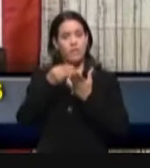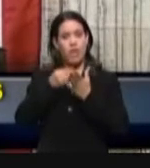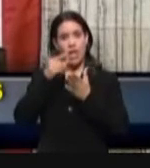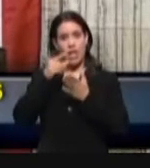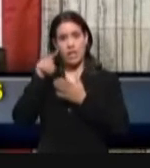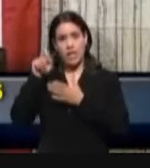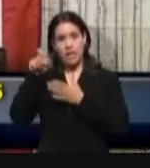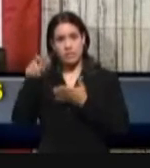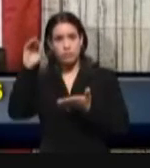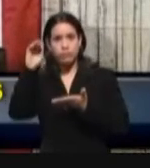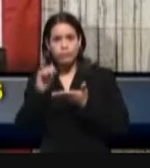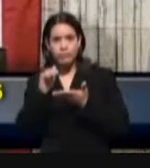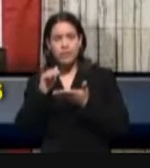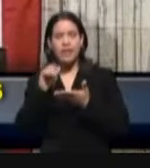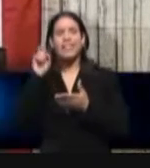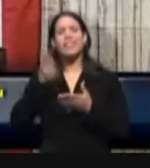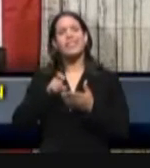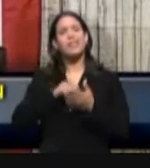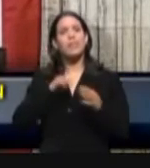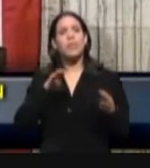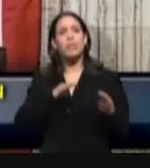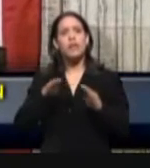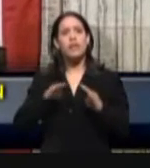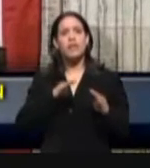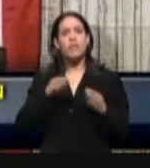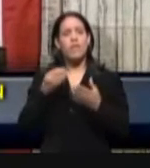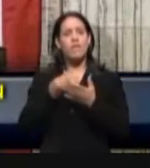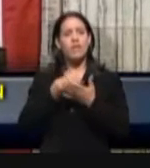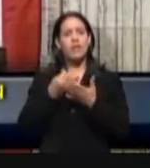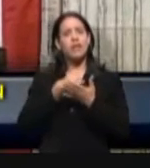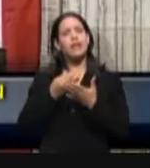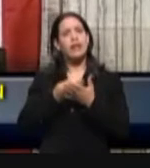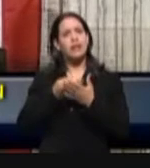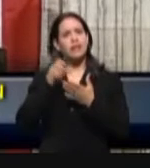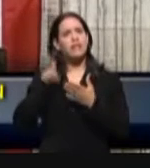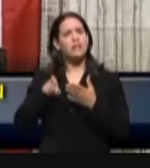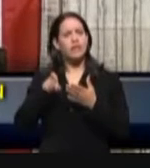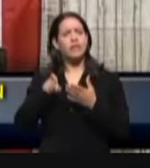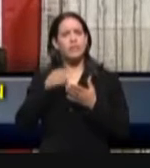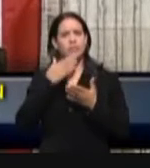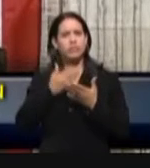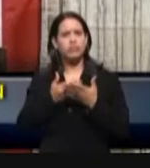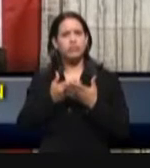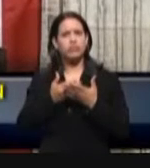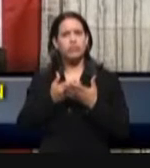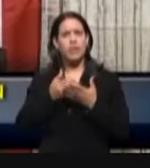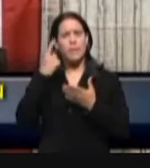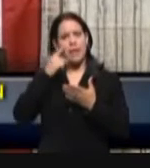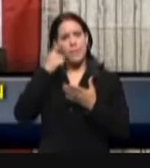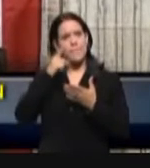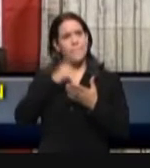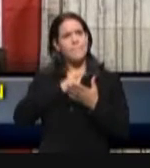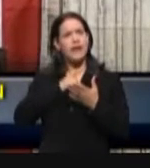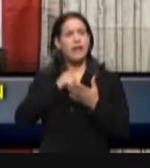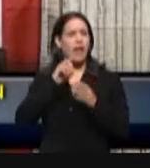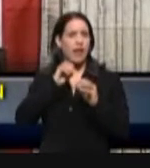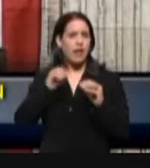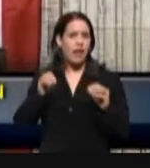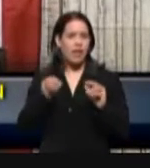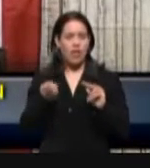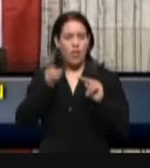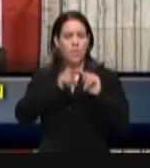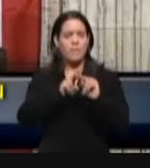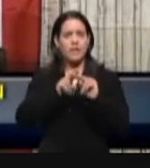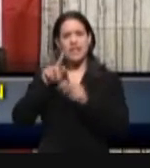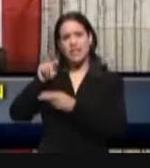que seguir con la disciplina fiscal que nos hemos impuesto y adoptar medidas para aumentar los ingresos sin aumentar las contribuciones a nuestra gente.